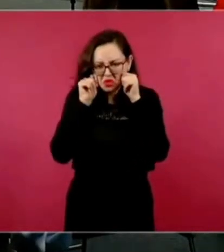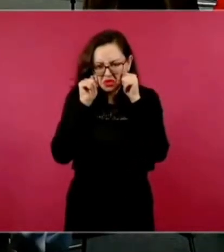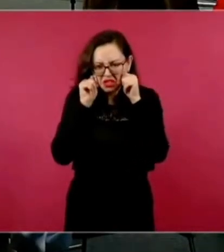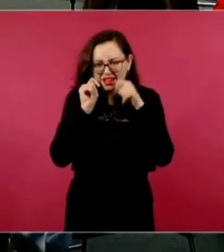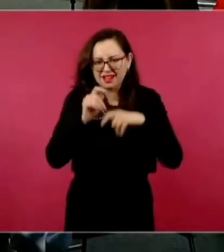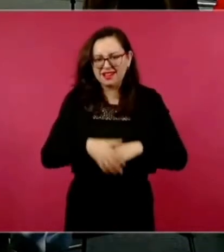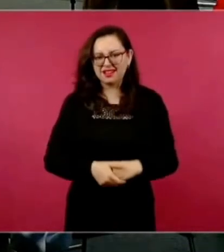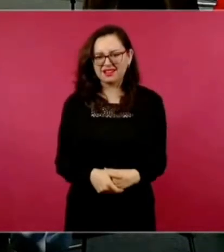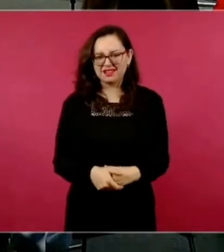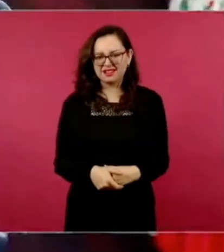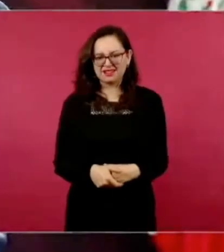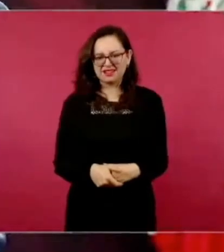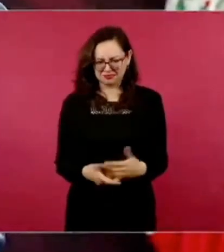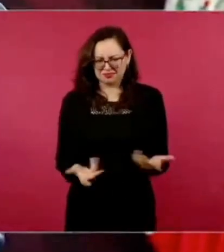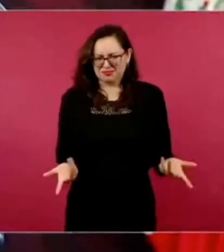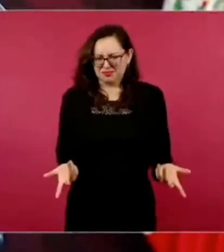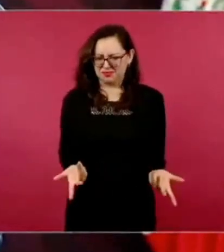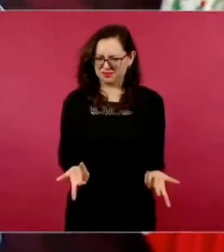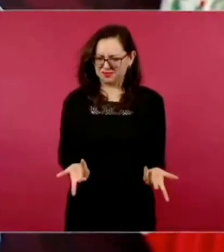¿Dónde queda eso?